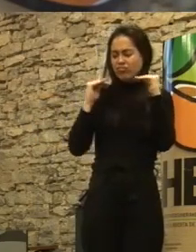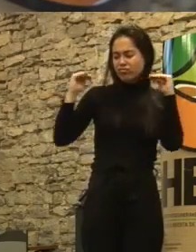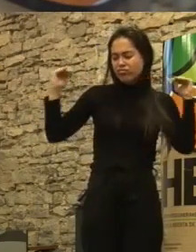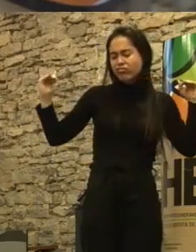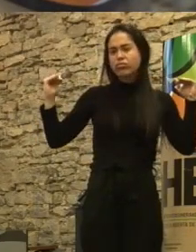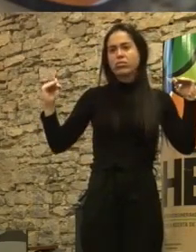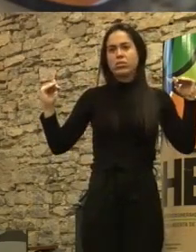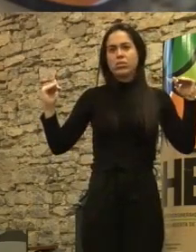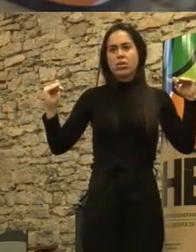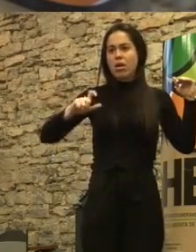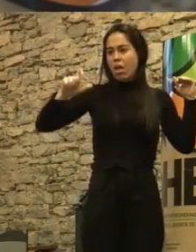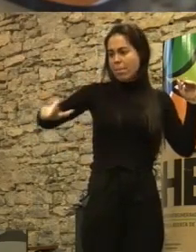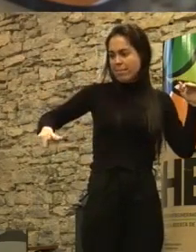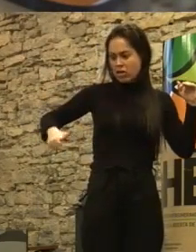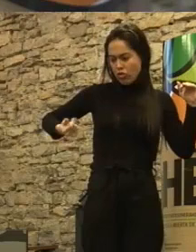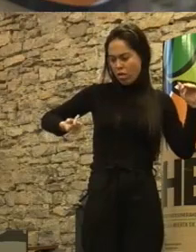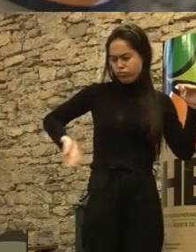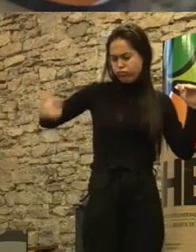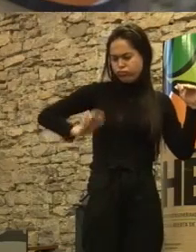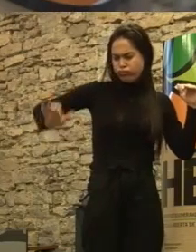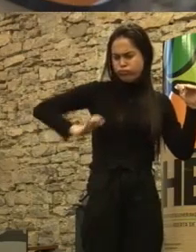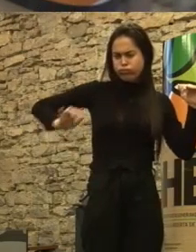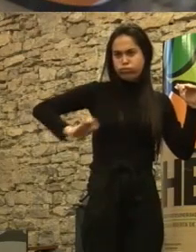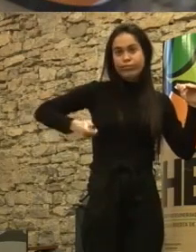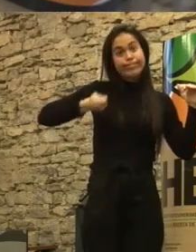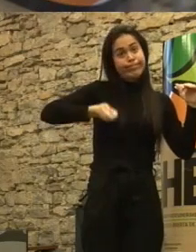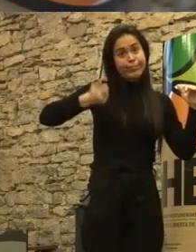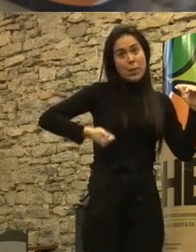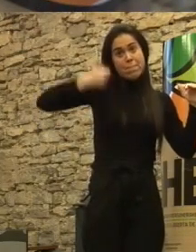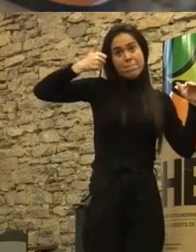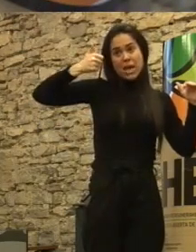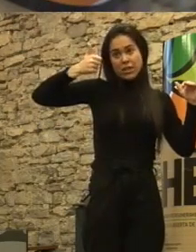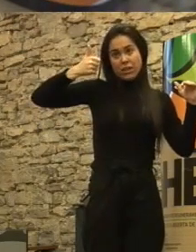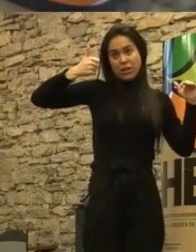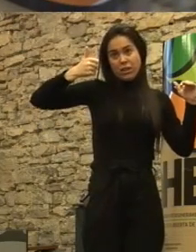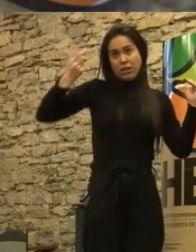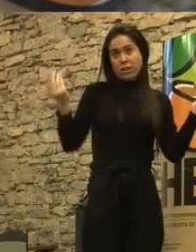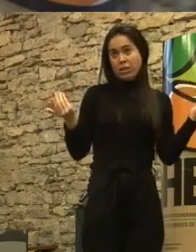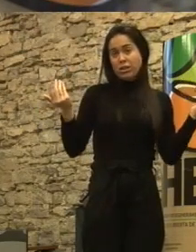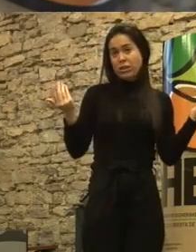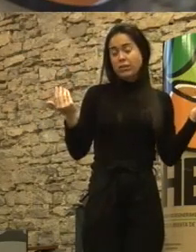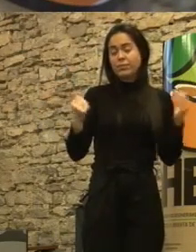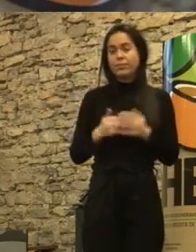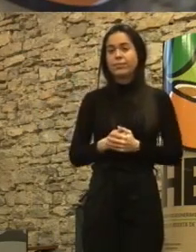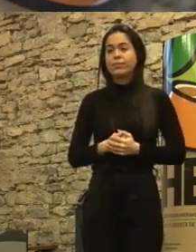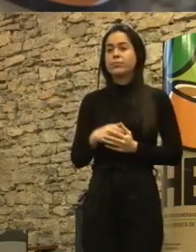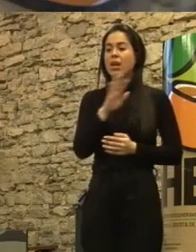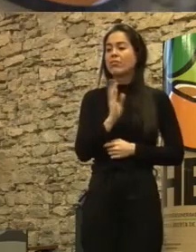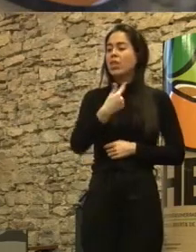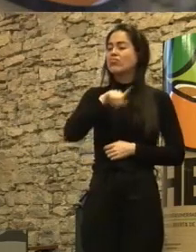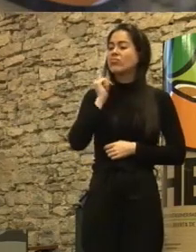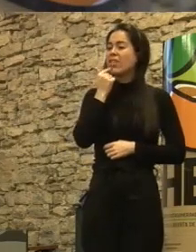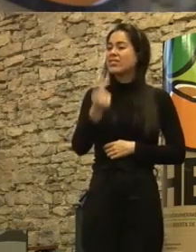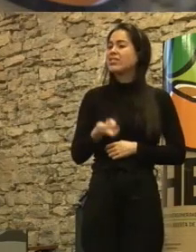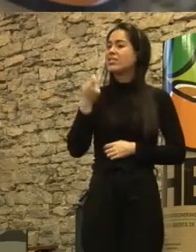tienen aporten más y que los que menos tienen reciban más. Por lo tanto, esto es lo que, de alguna manera, nosotros decimos.